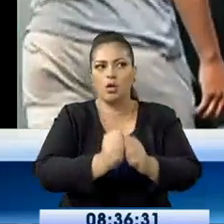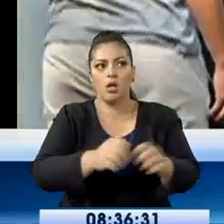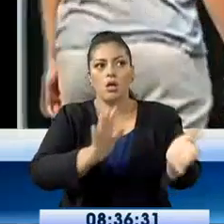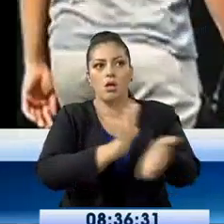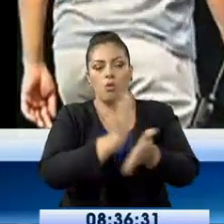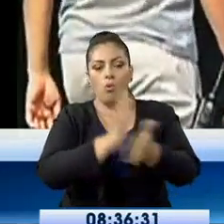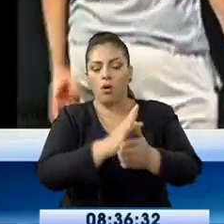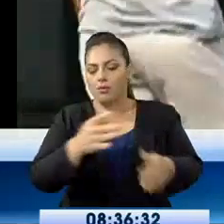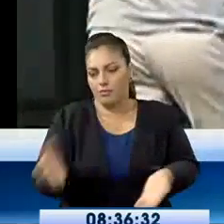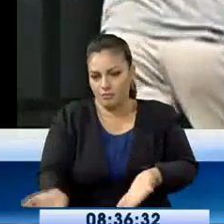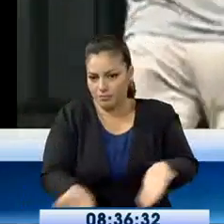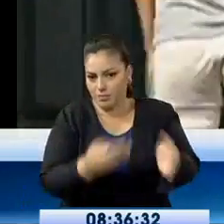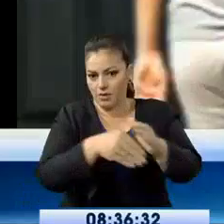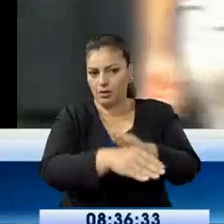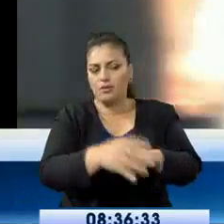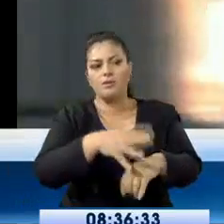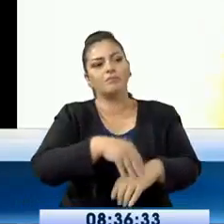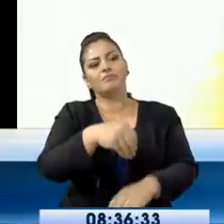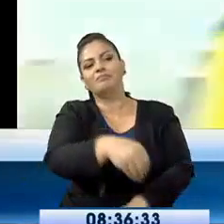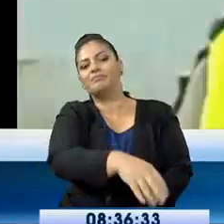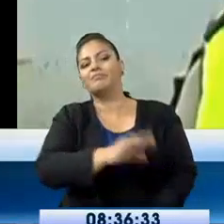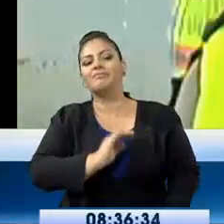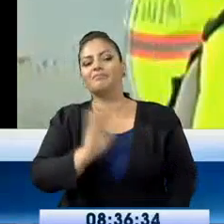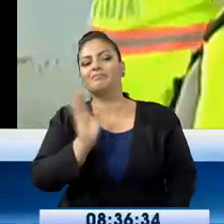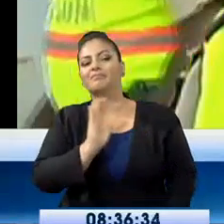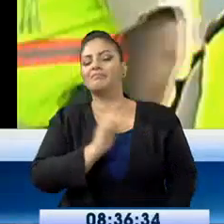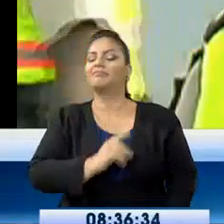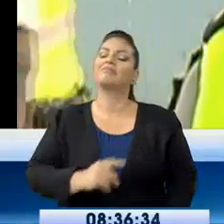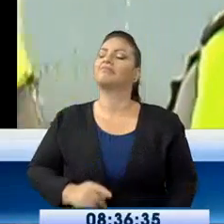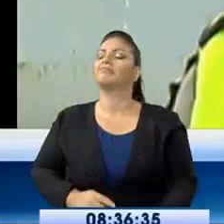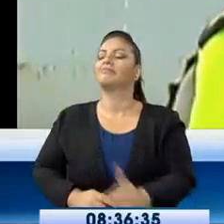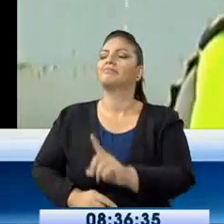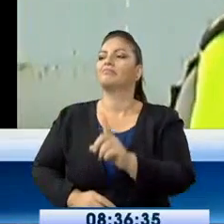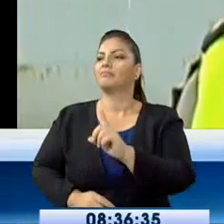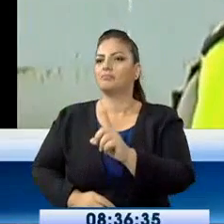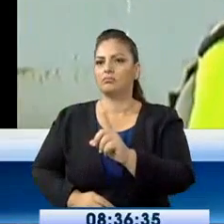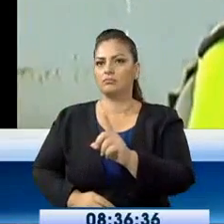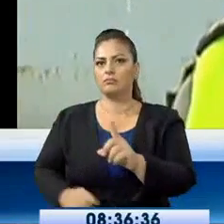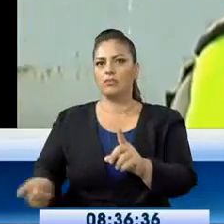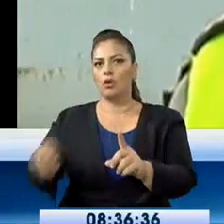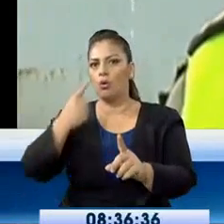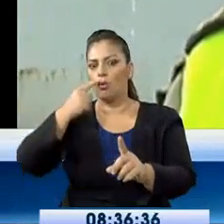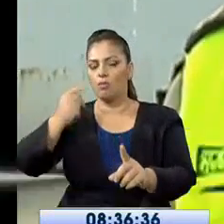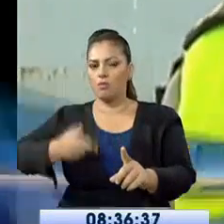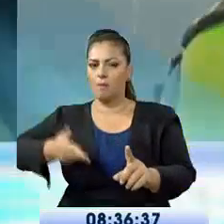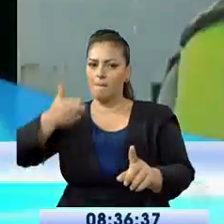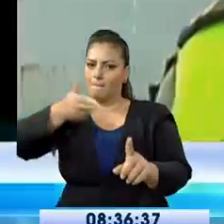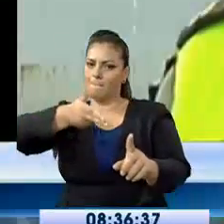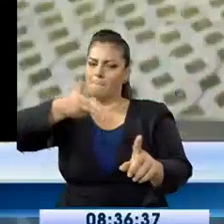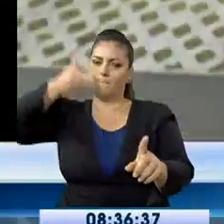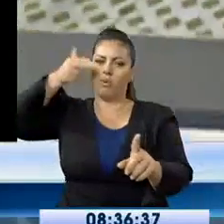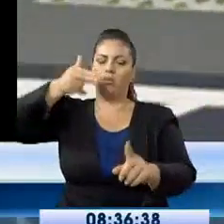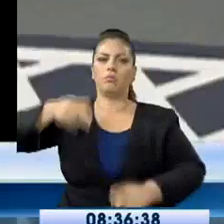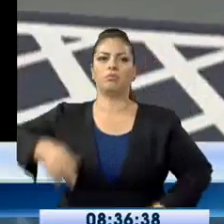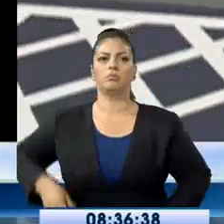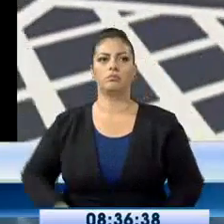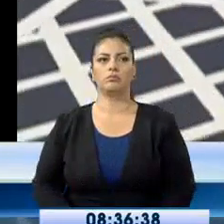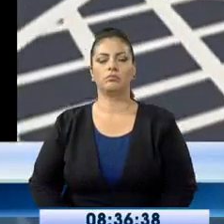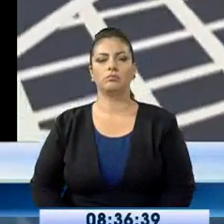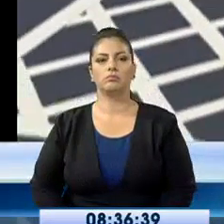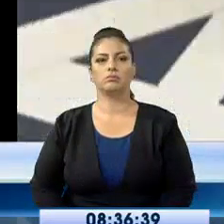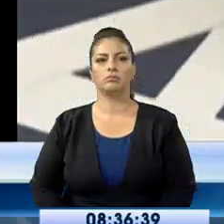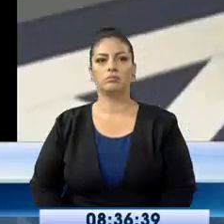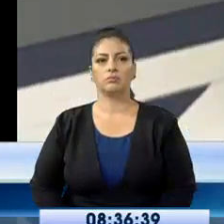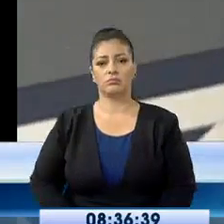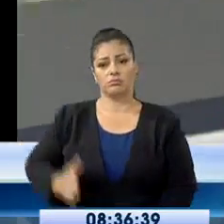un sujeto con arma en mano. Ella recibe un impacto de proyectil por un arma de fuego. A la altura